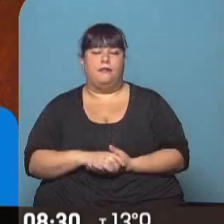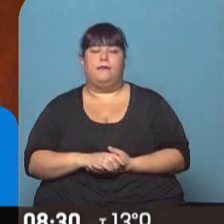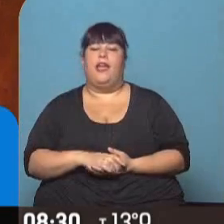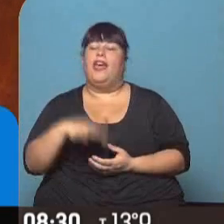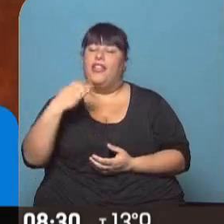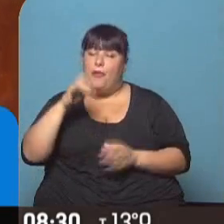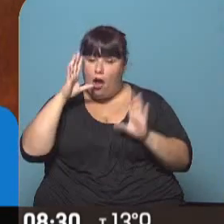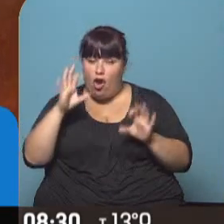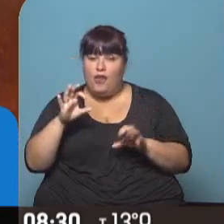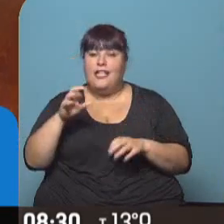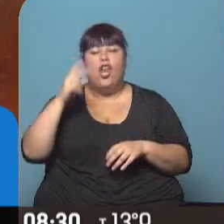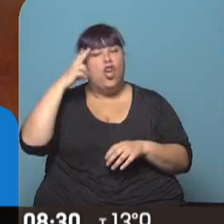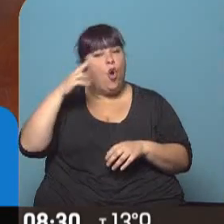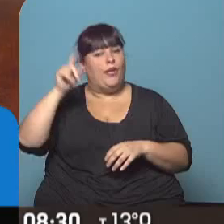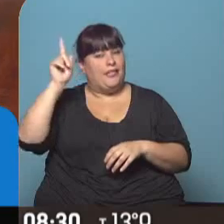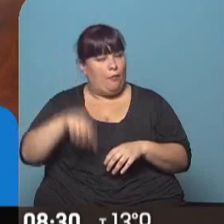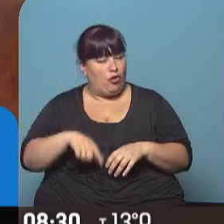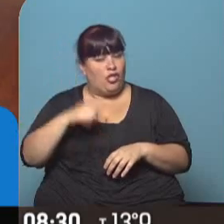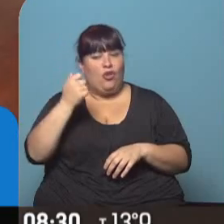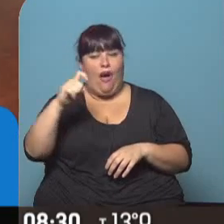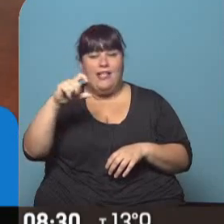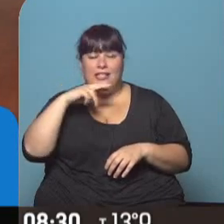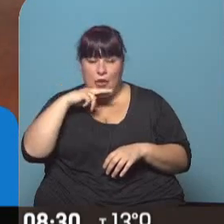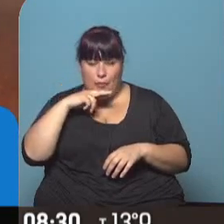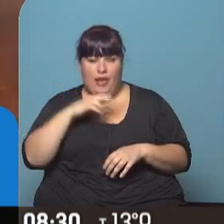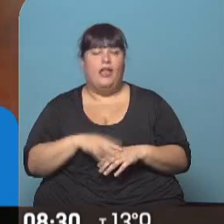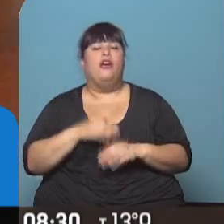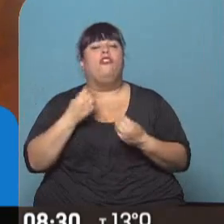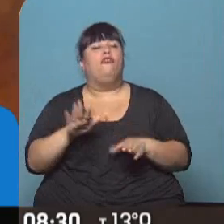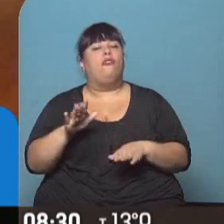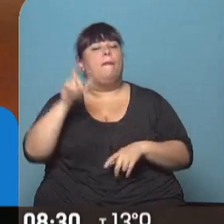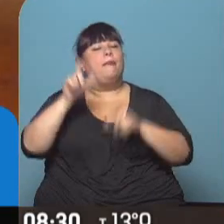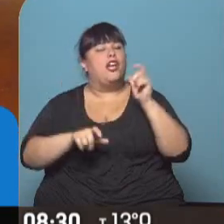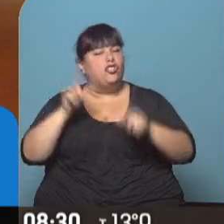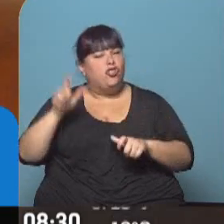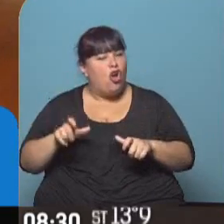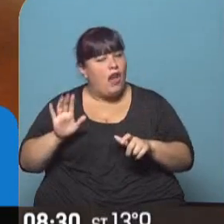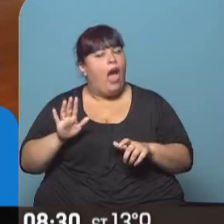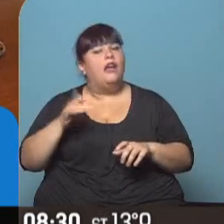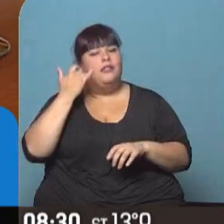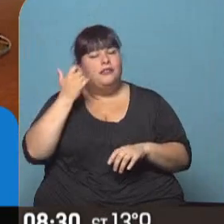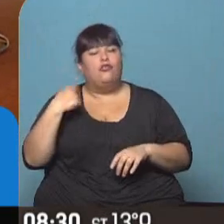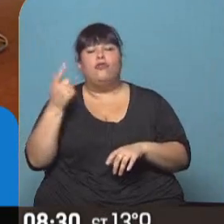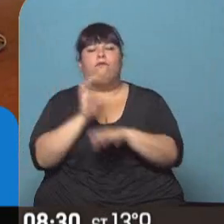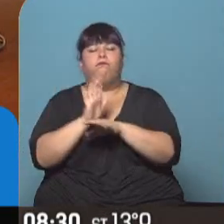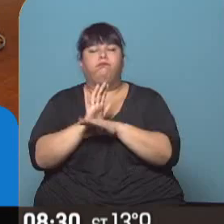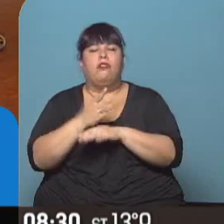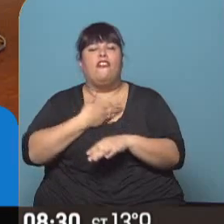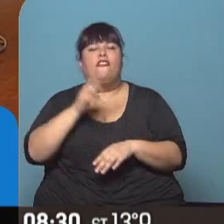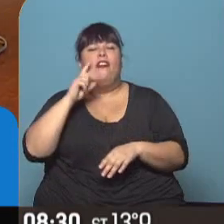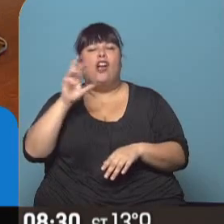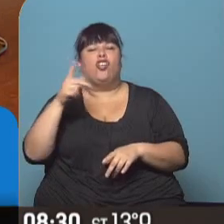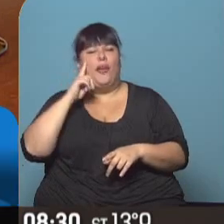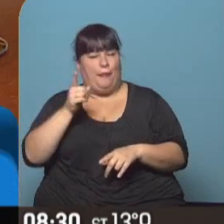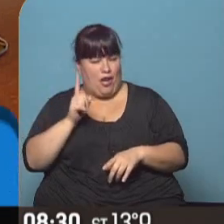Hay que tener en cuenta que el 90% de los accidentes cerebrovasculares ocurren en pacientes, en personas que tienen lo que nosotros llamamos factores de